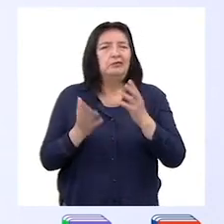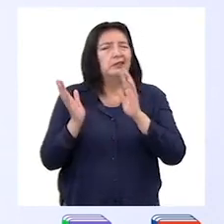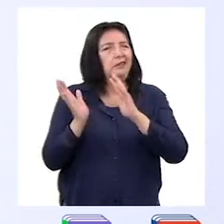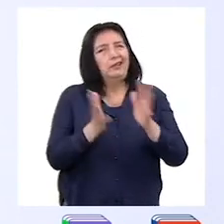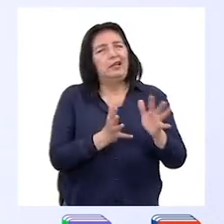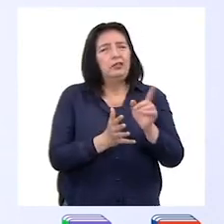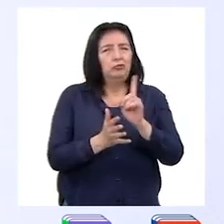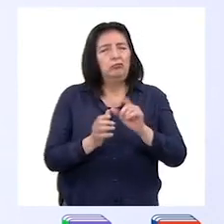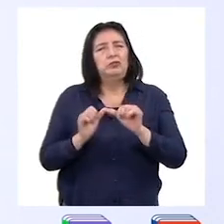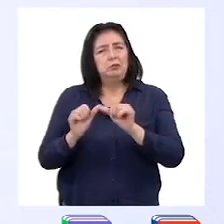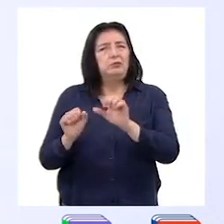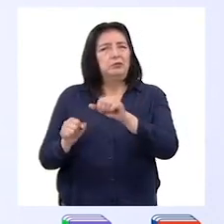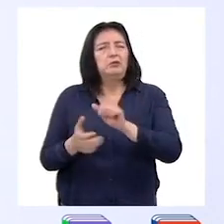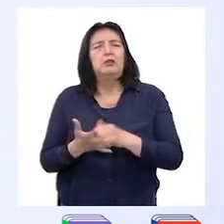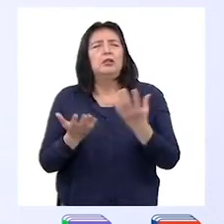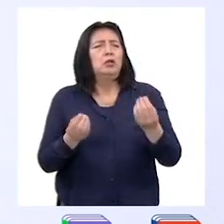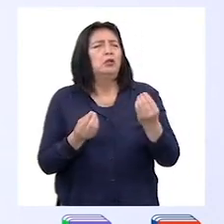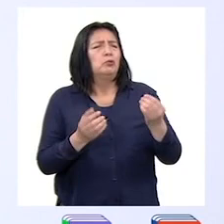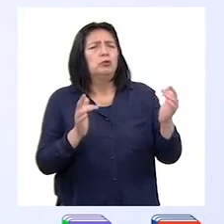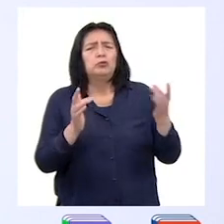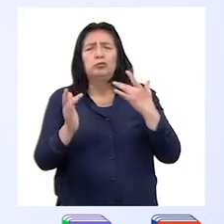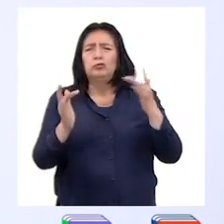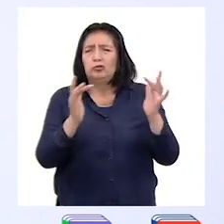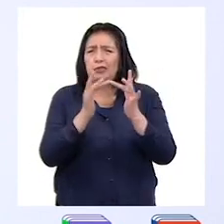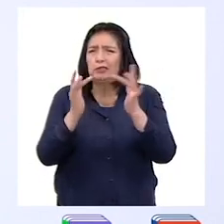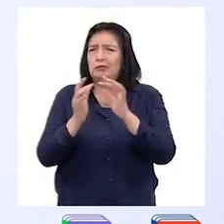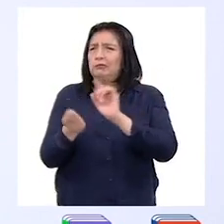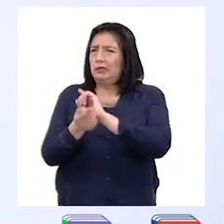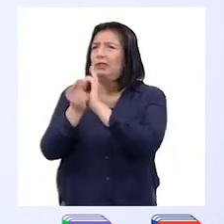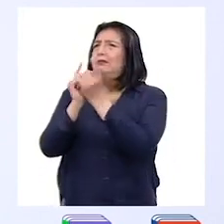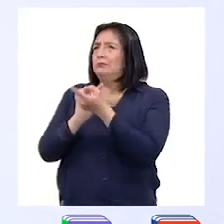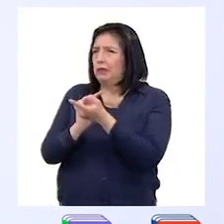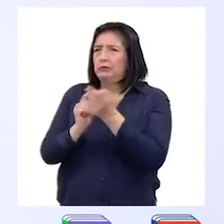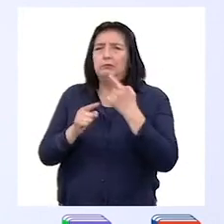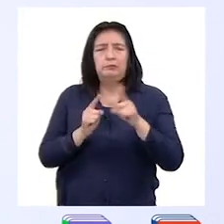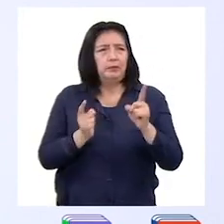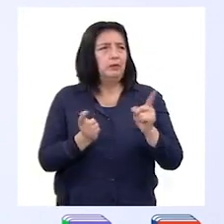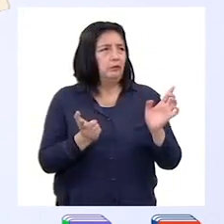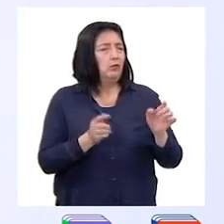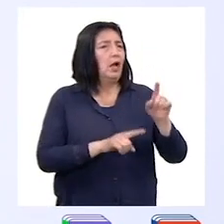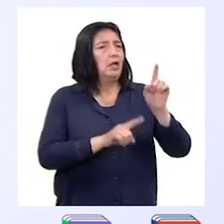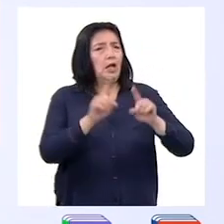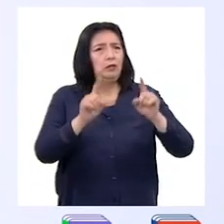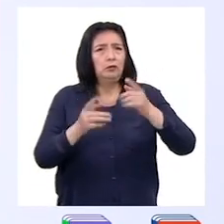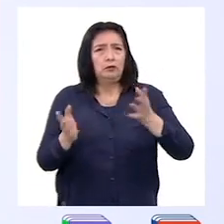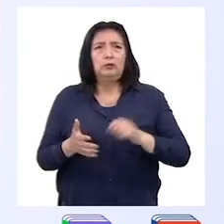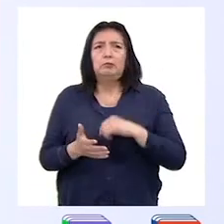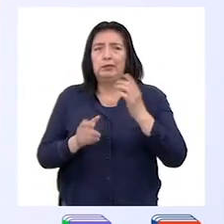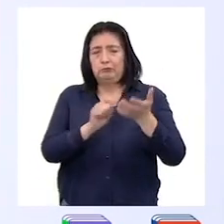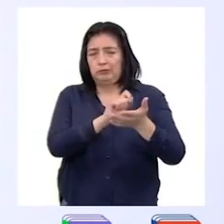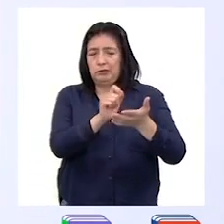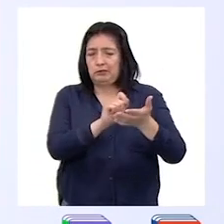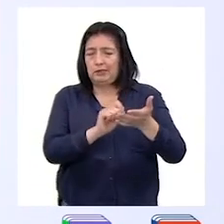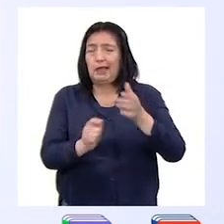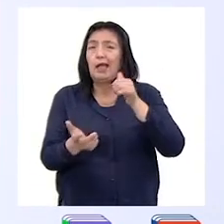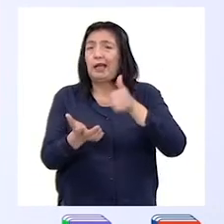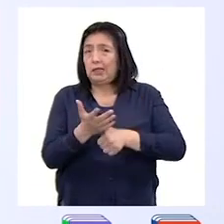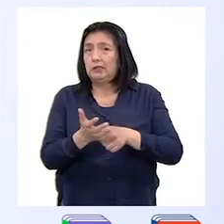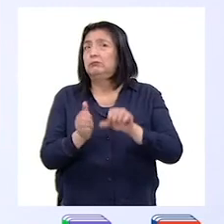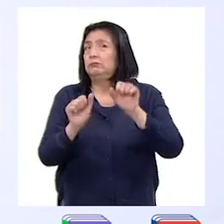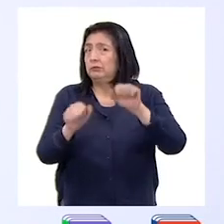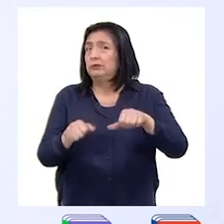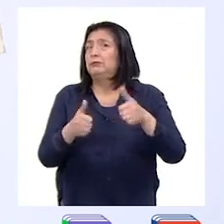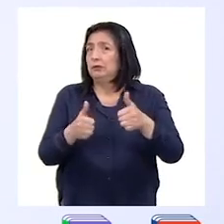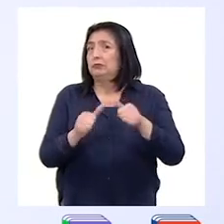dejar de lado. La forma en que nos comunicamos ha cambiado, pero hay actividades como la escritura de cartas que es